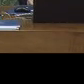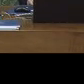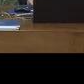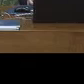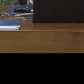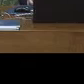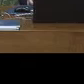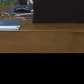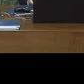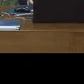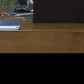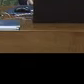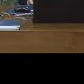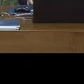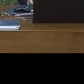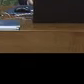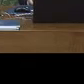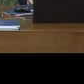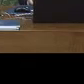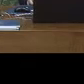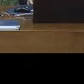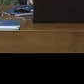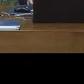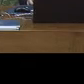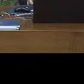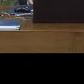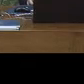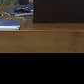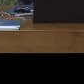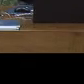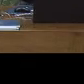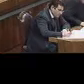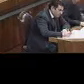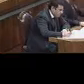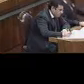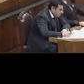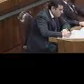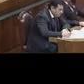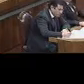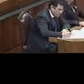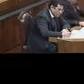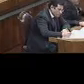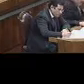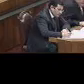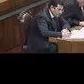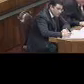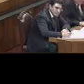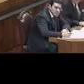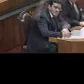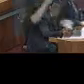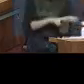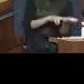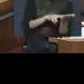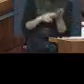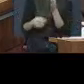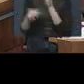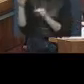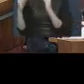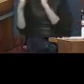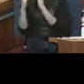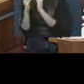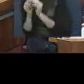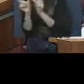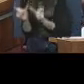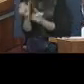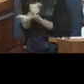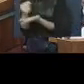Gracias, presidente. Este es un proyecto que perfecciona la justicia tributaria y aduanera. Es una justicia especializada,